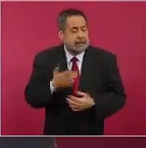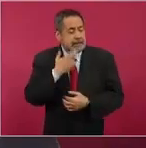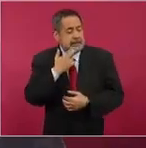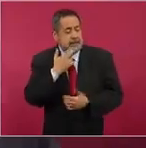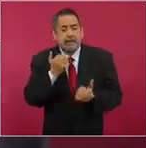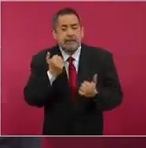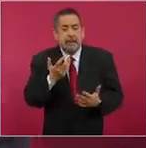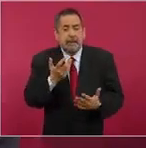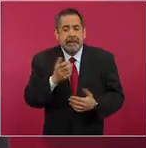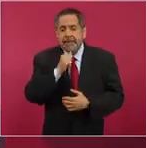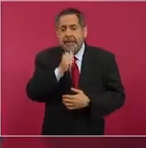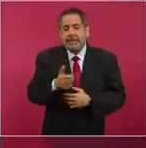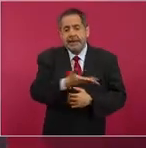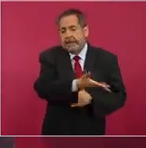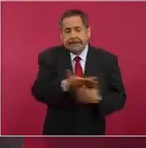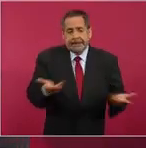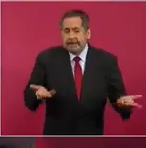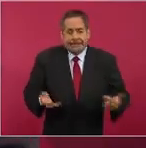Es que